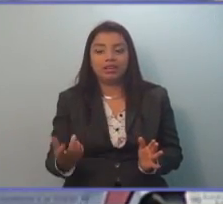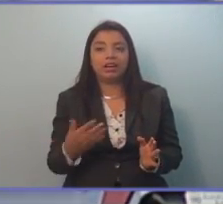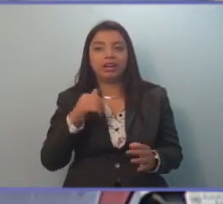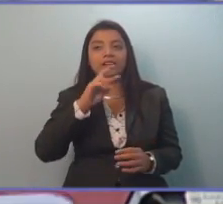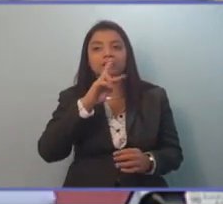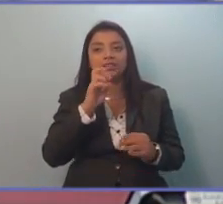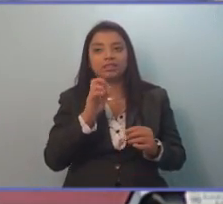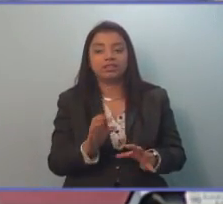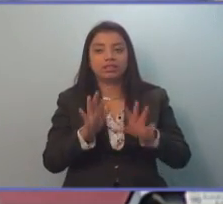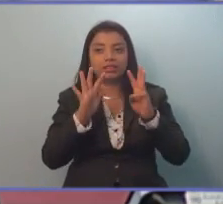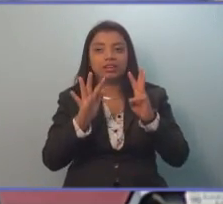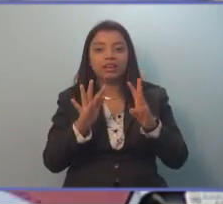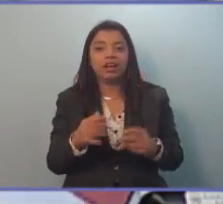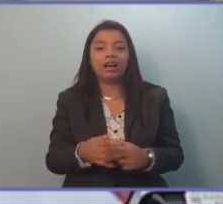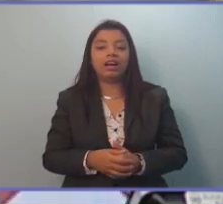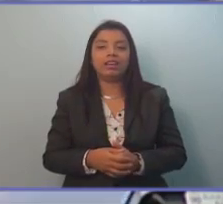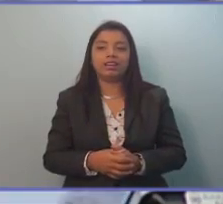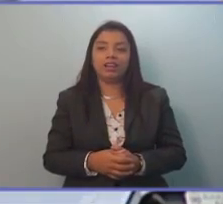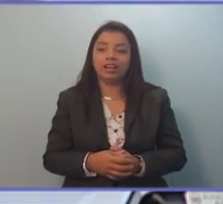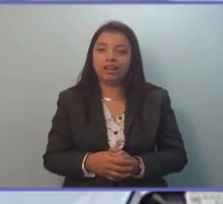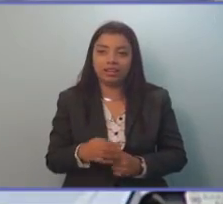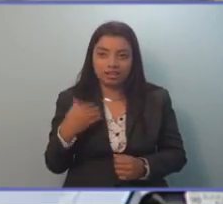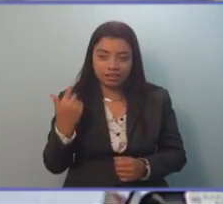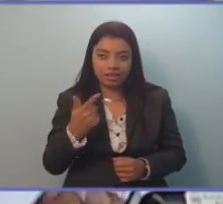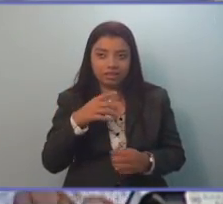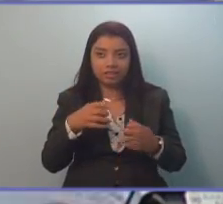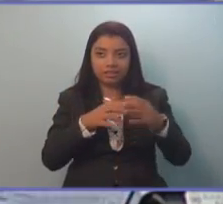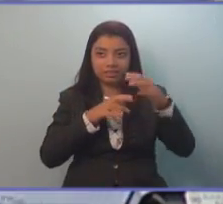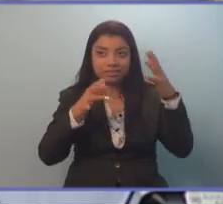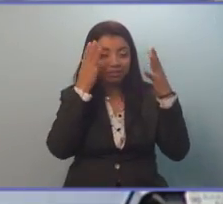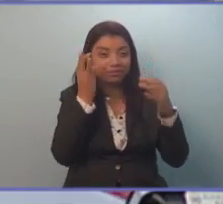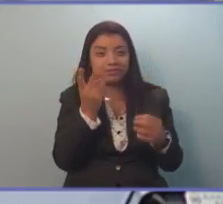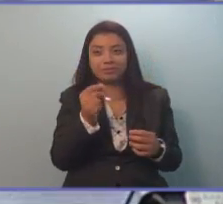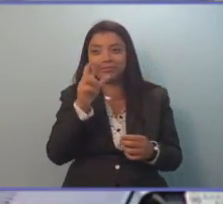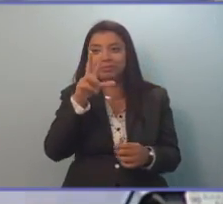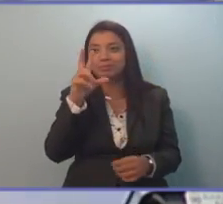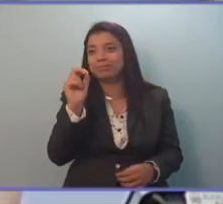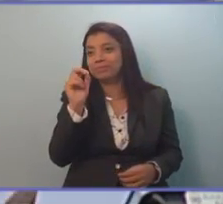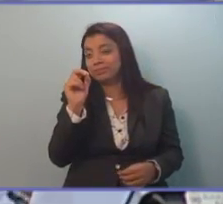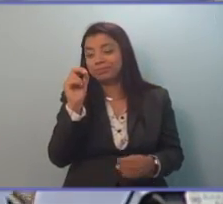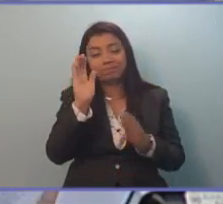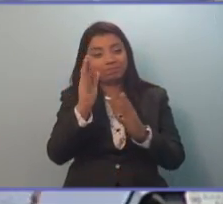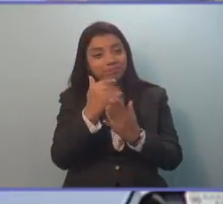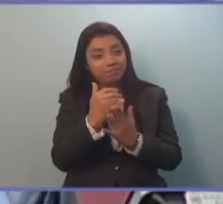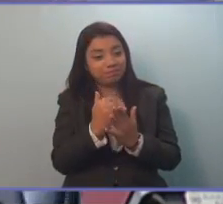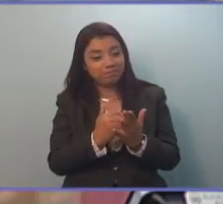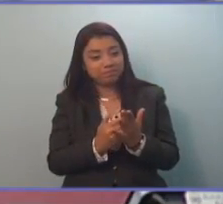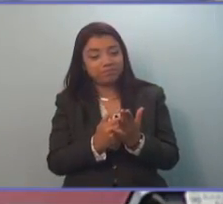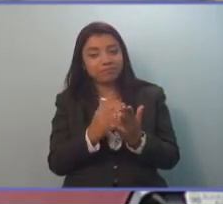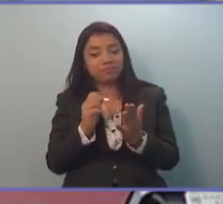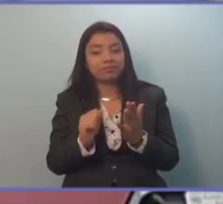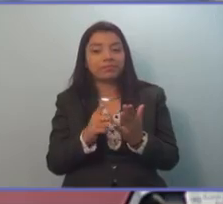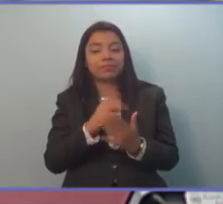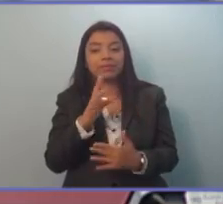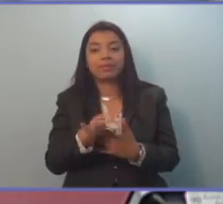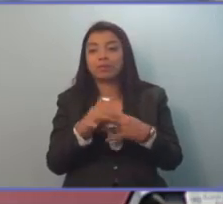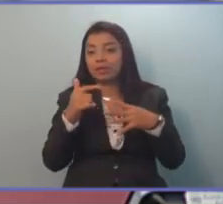año 2018. Leído el dictamen número 30 y su respectivo